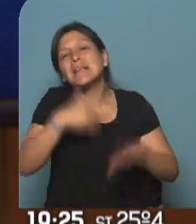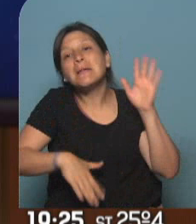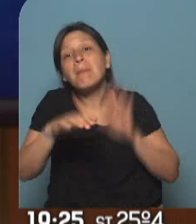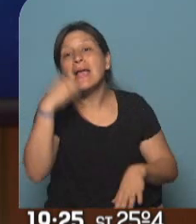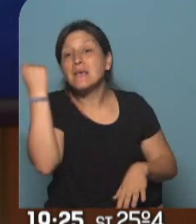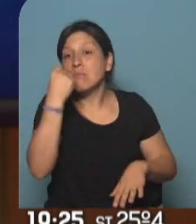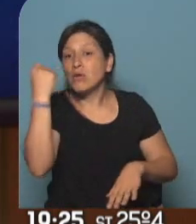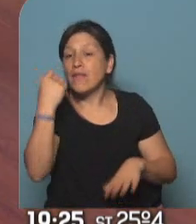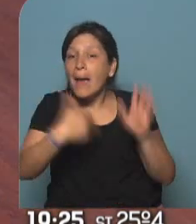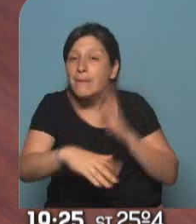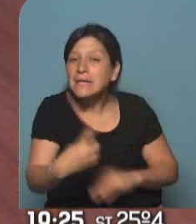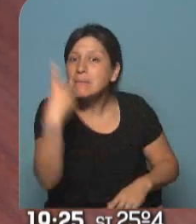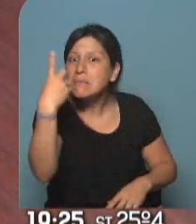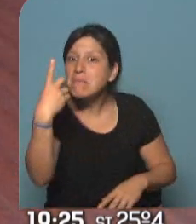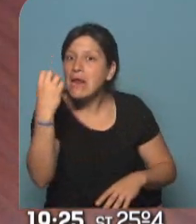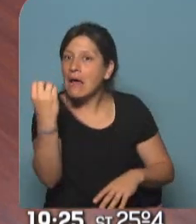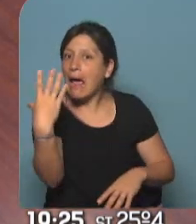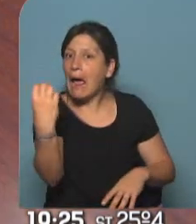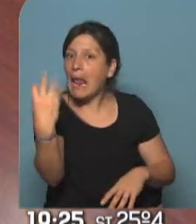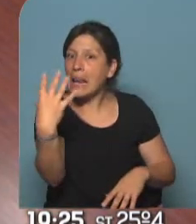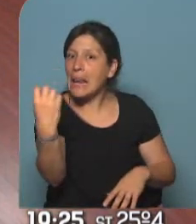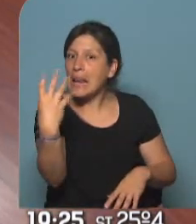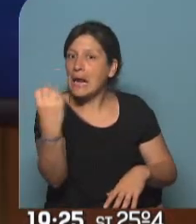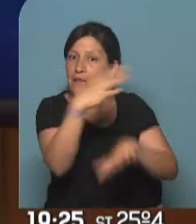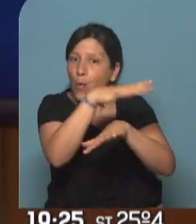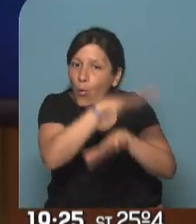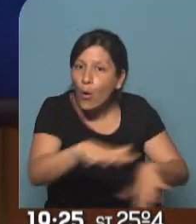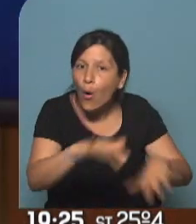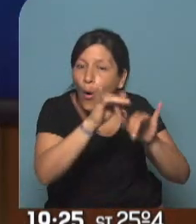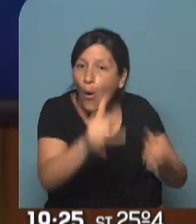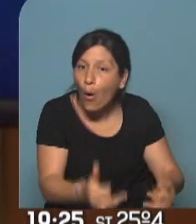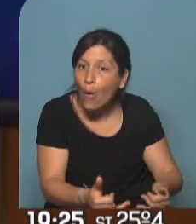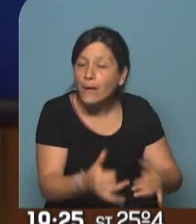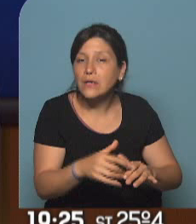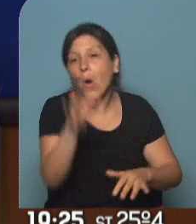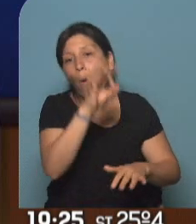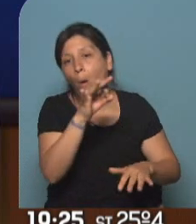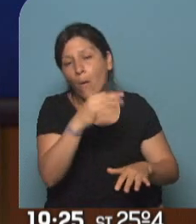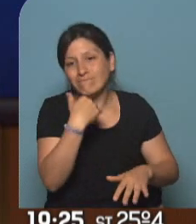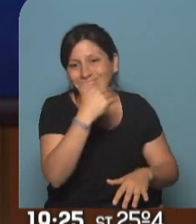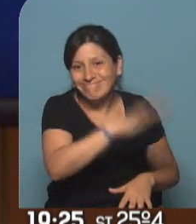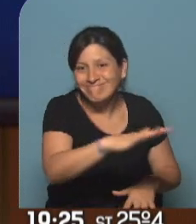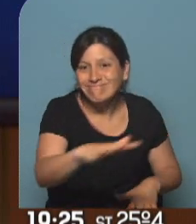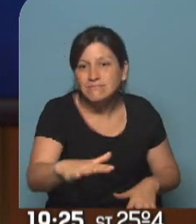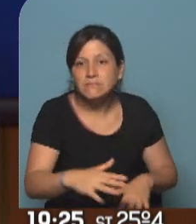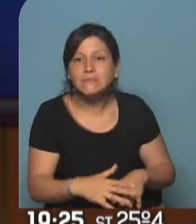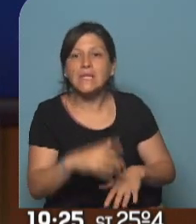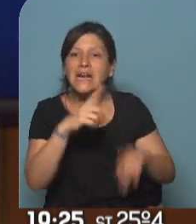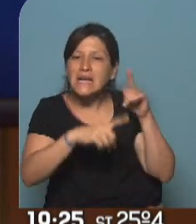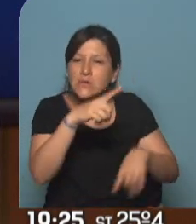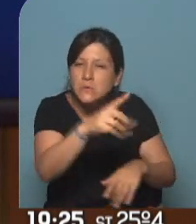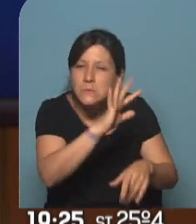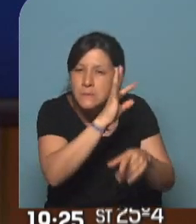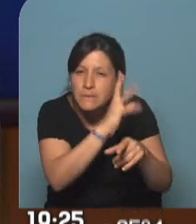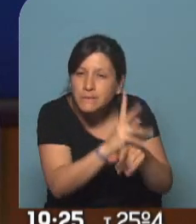antes de la primera alerta de un niño de un joven en una comisión de un delito el estado